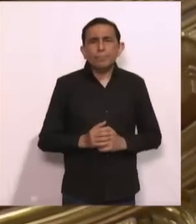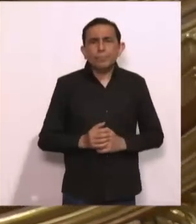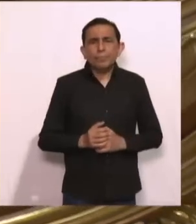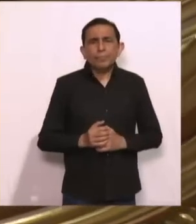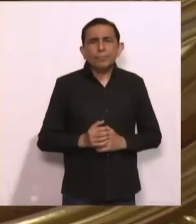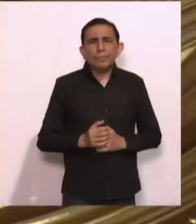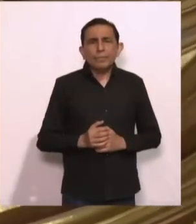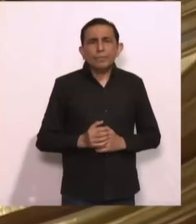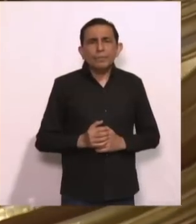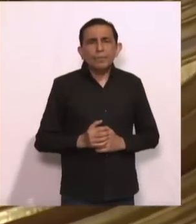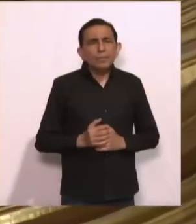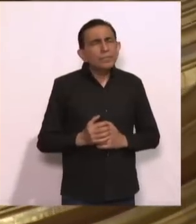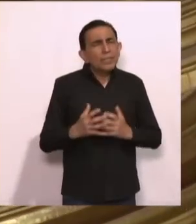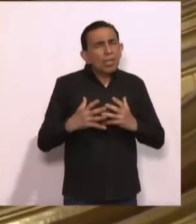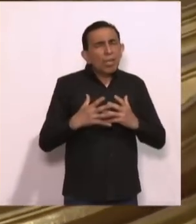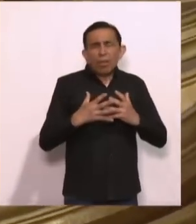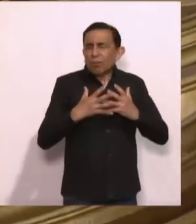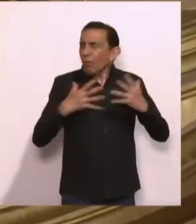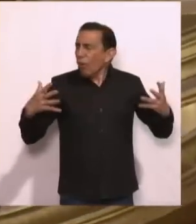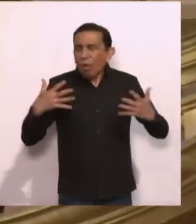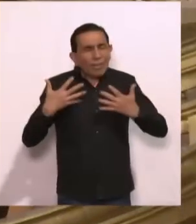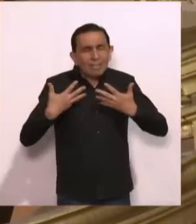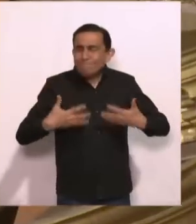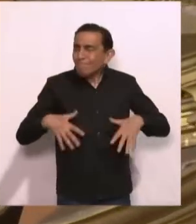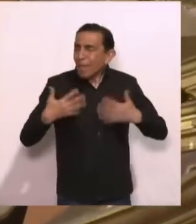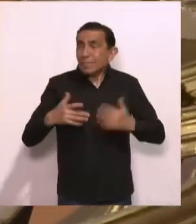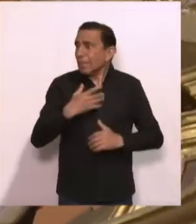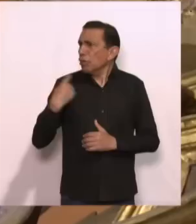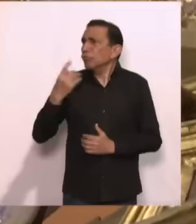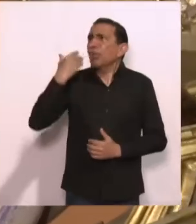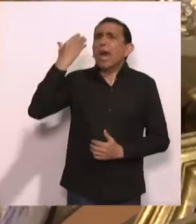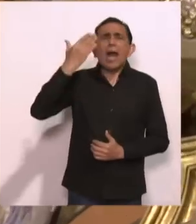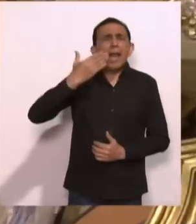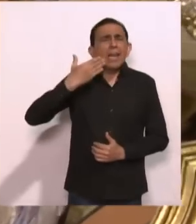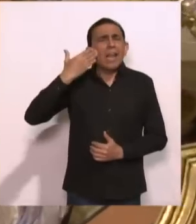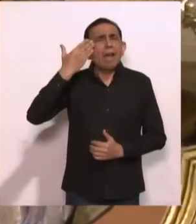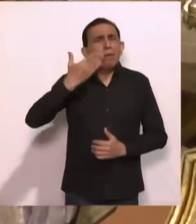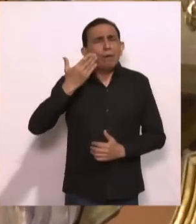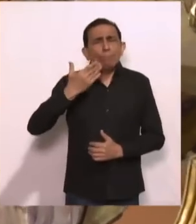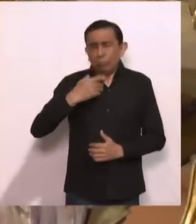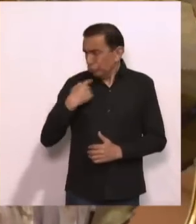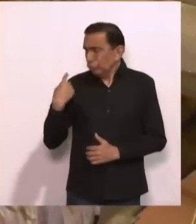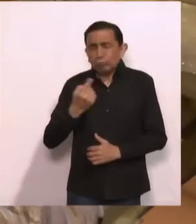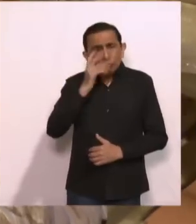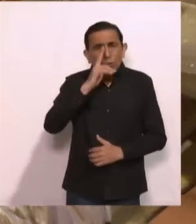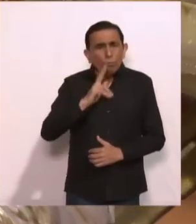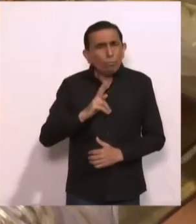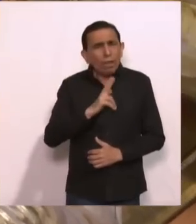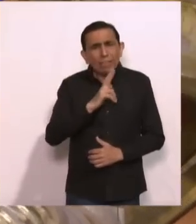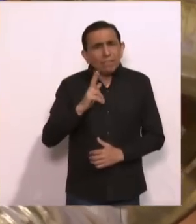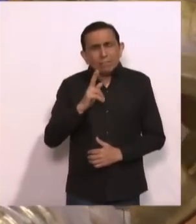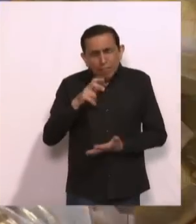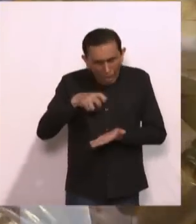Señor. Por tu inmensa gloria te alabamos, te bendecimos,